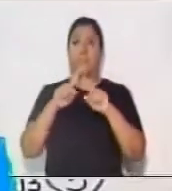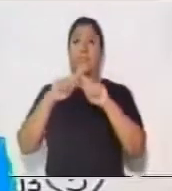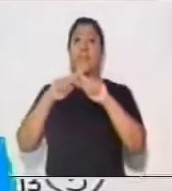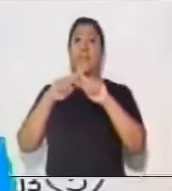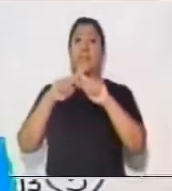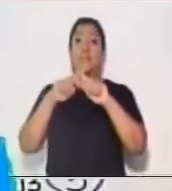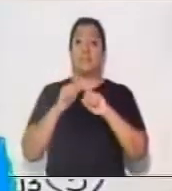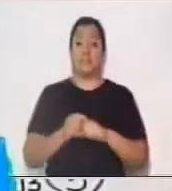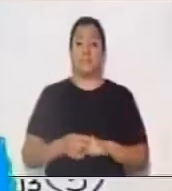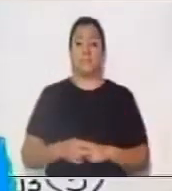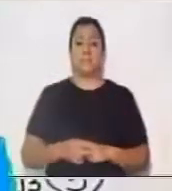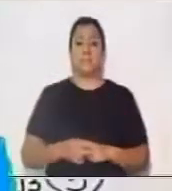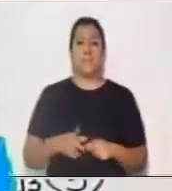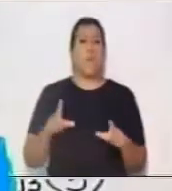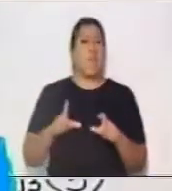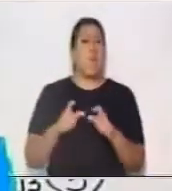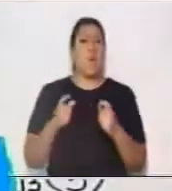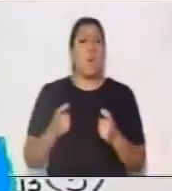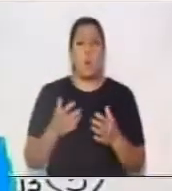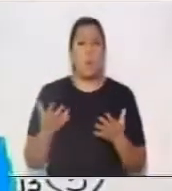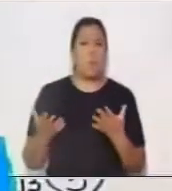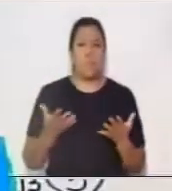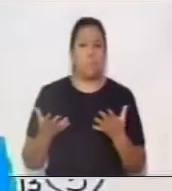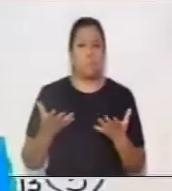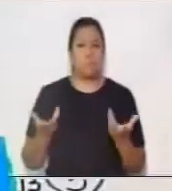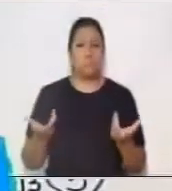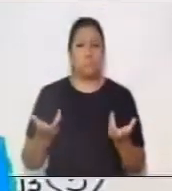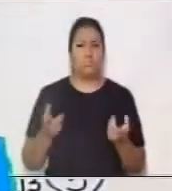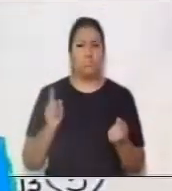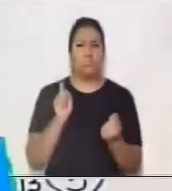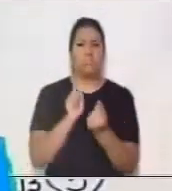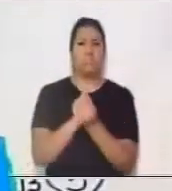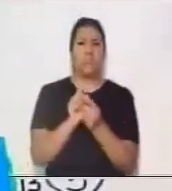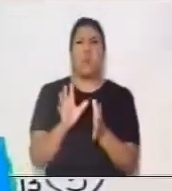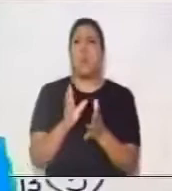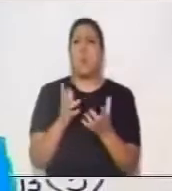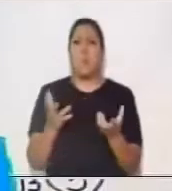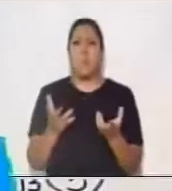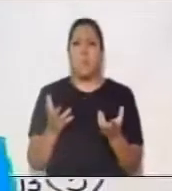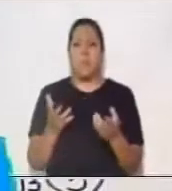Te voy a sacar de trabajar. ¿Quién? ¿Con quién hablabas? ¿Qué licenciado?